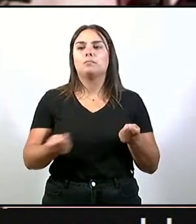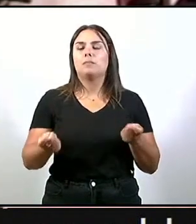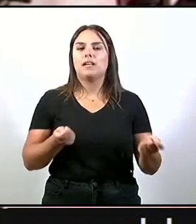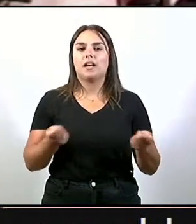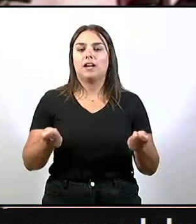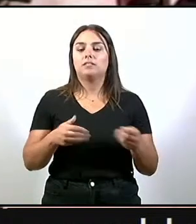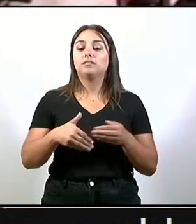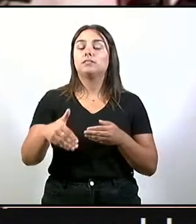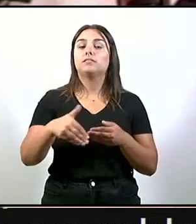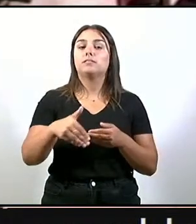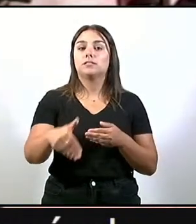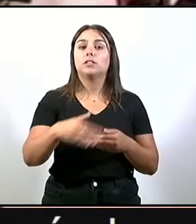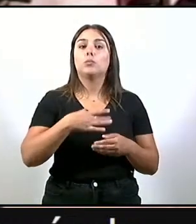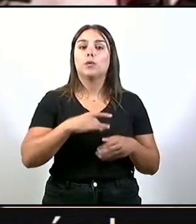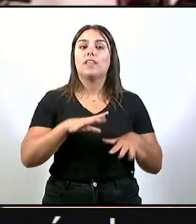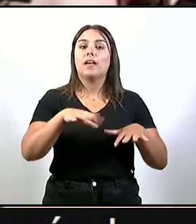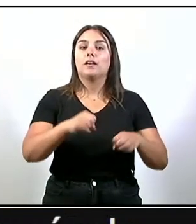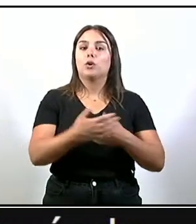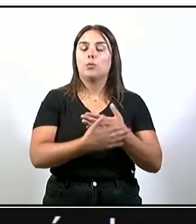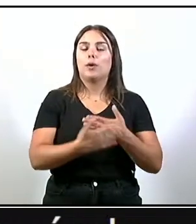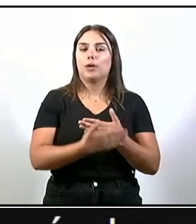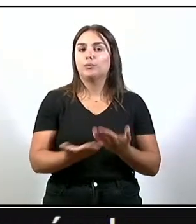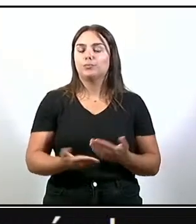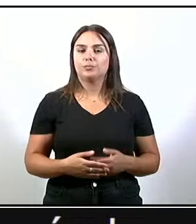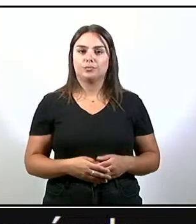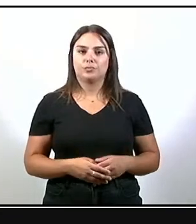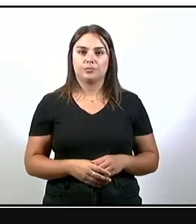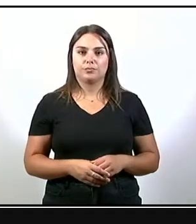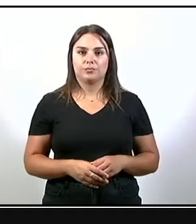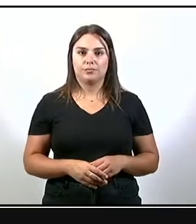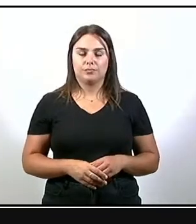podría ser esa investidura?